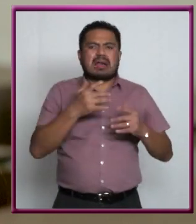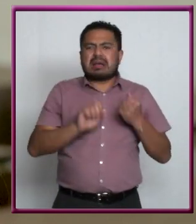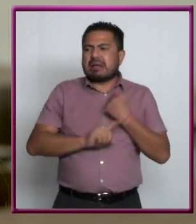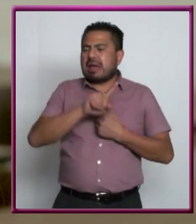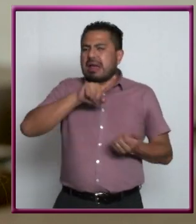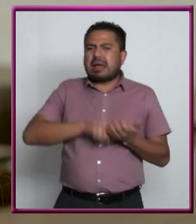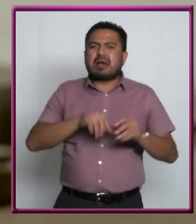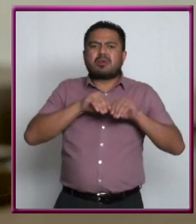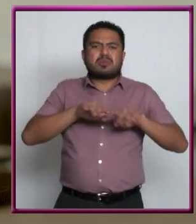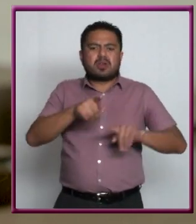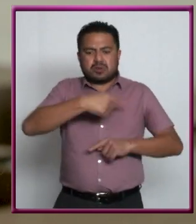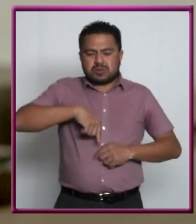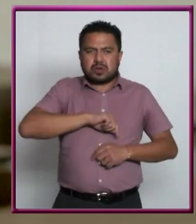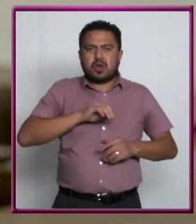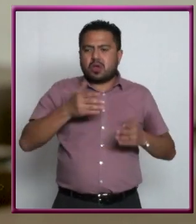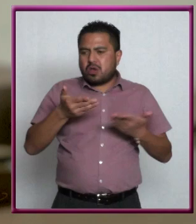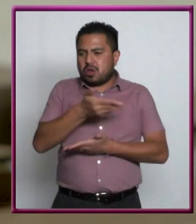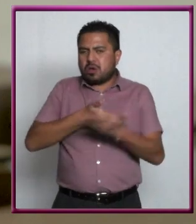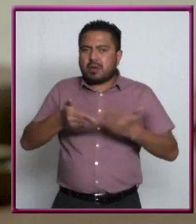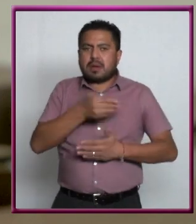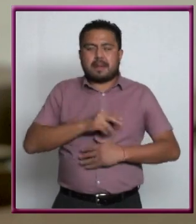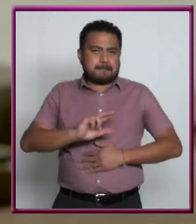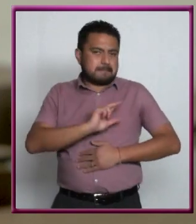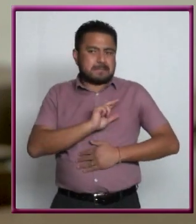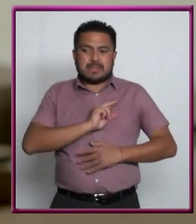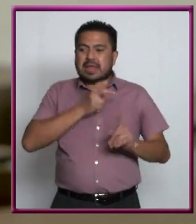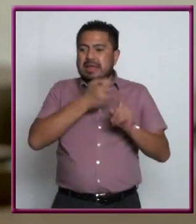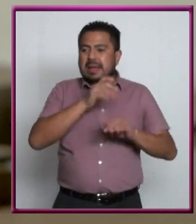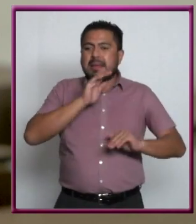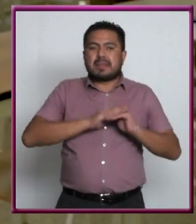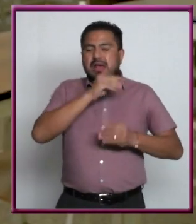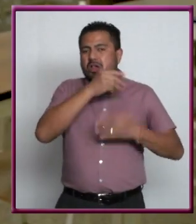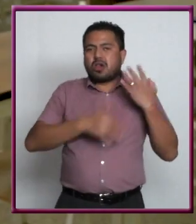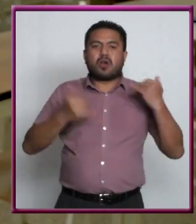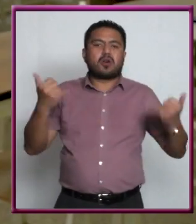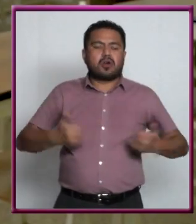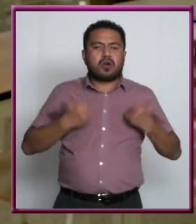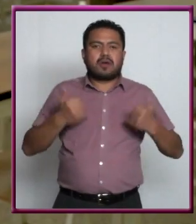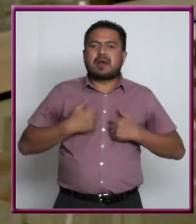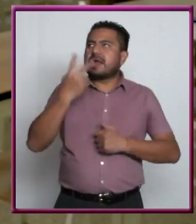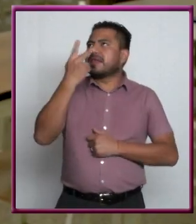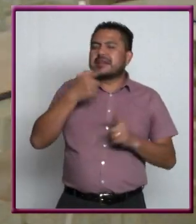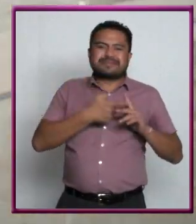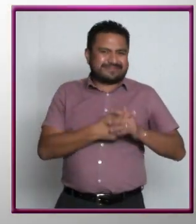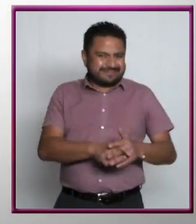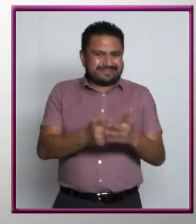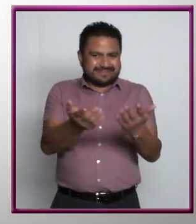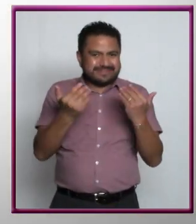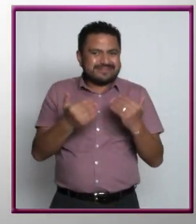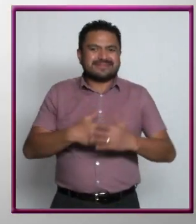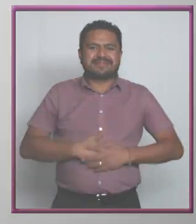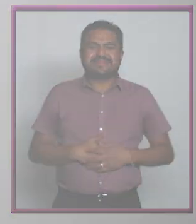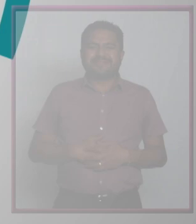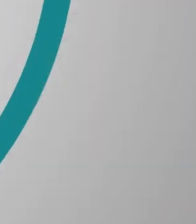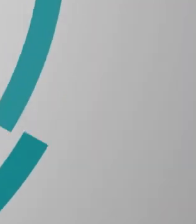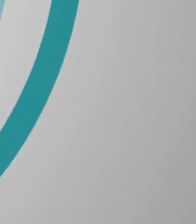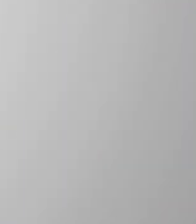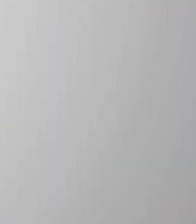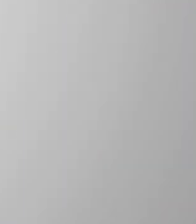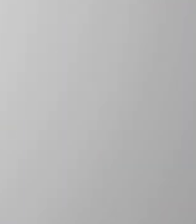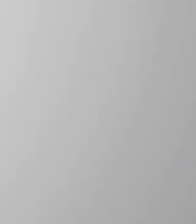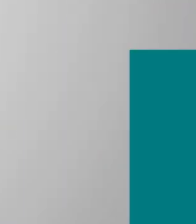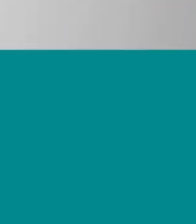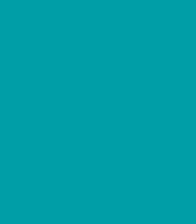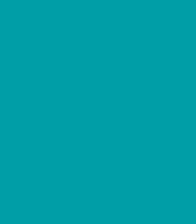¿Qué hacer cuando alguien amenaza con hacer público lo que nosotros compartimos en privado? Esto y más por Jóvenes en TV.